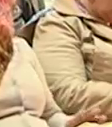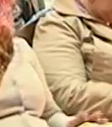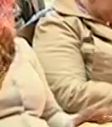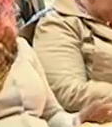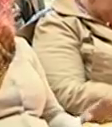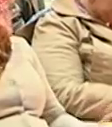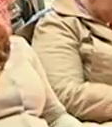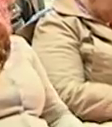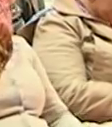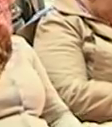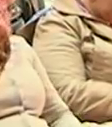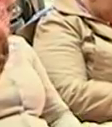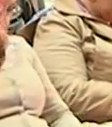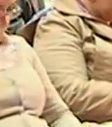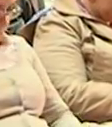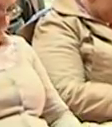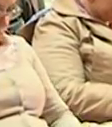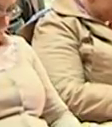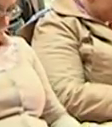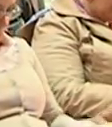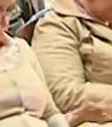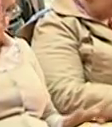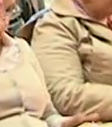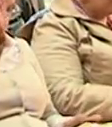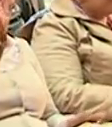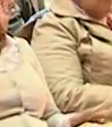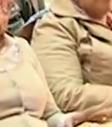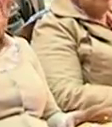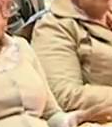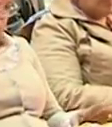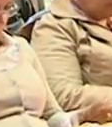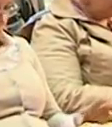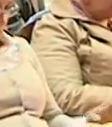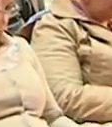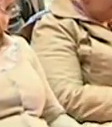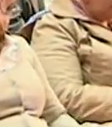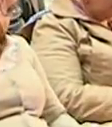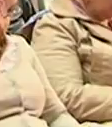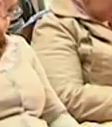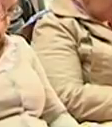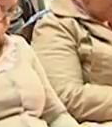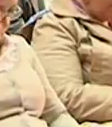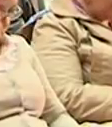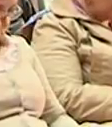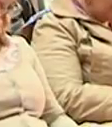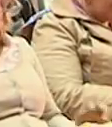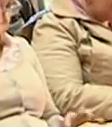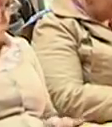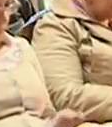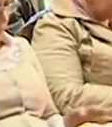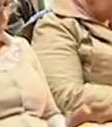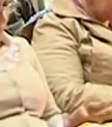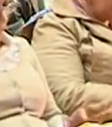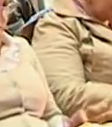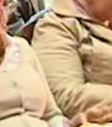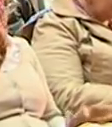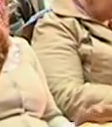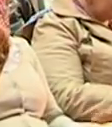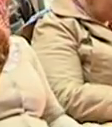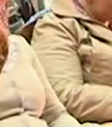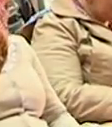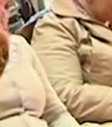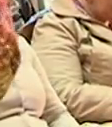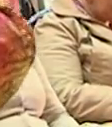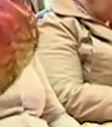libertadores, como Hugo Chávez y como todas las revolucionarias y